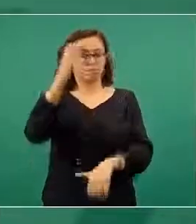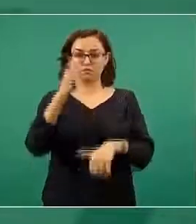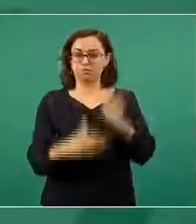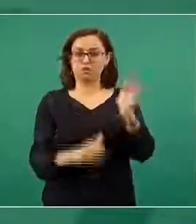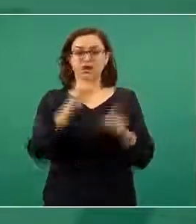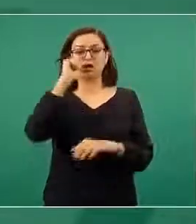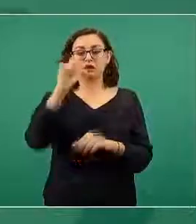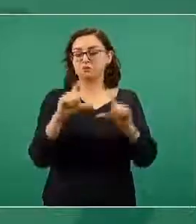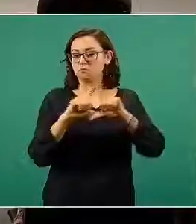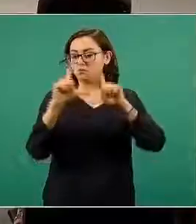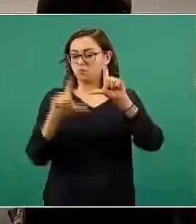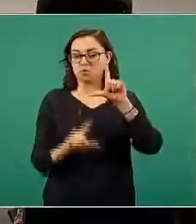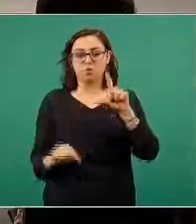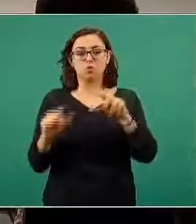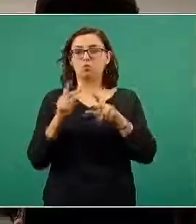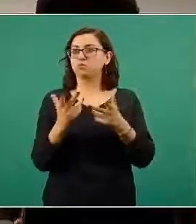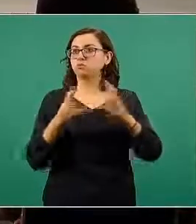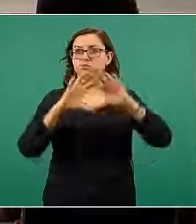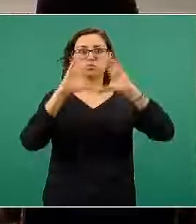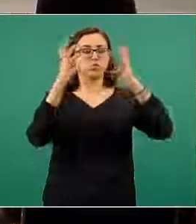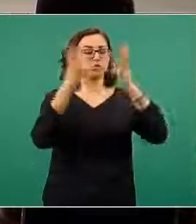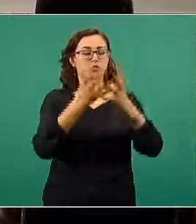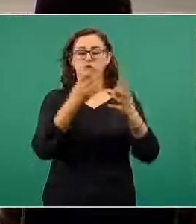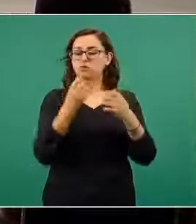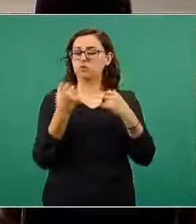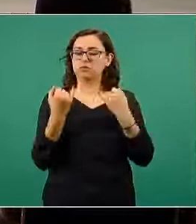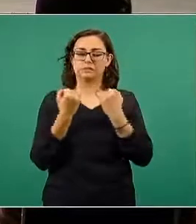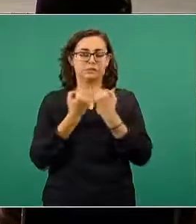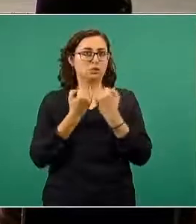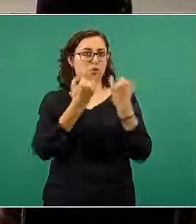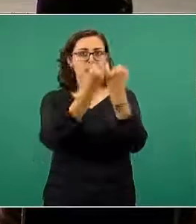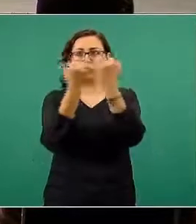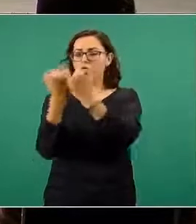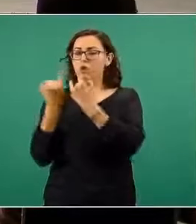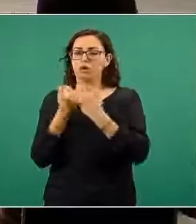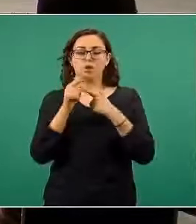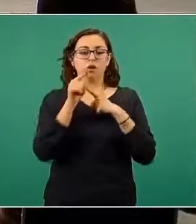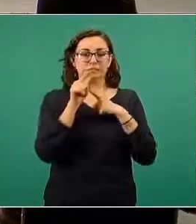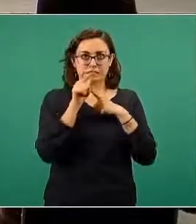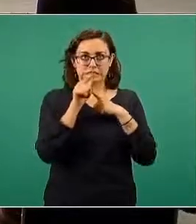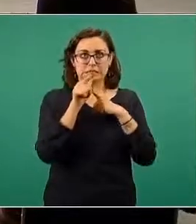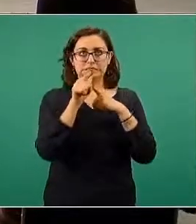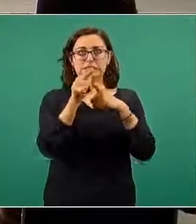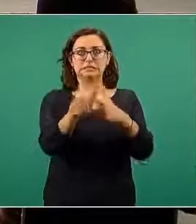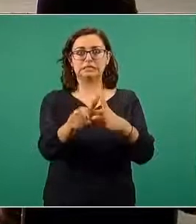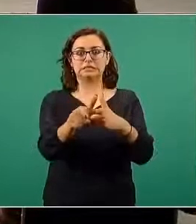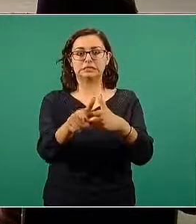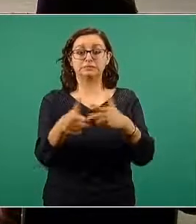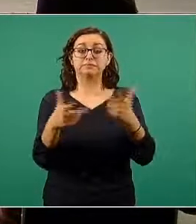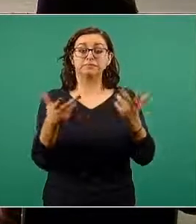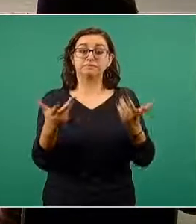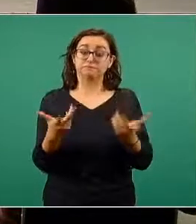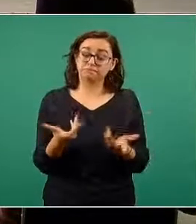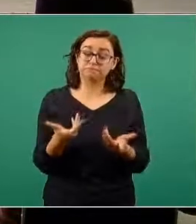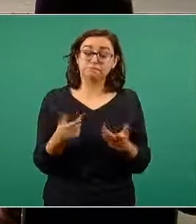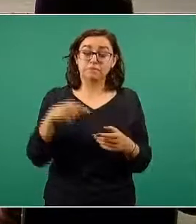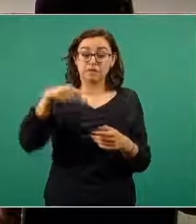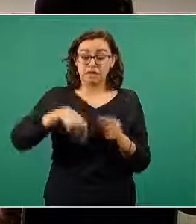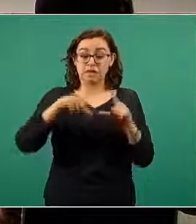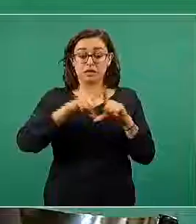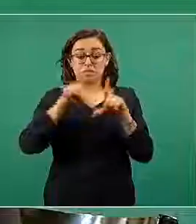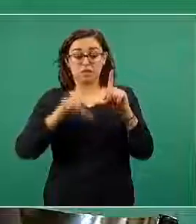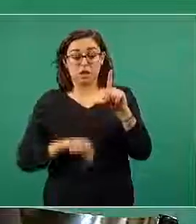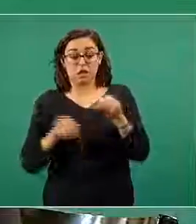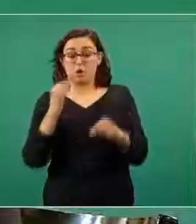en México ni en ninguna otra parte del mundo. De hecho, en México lo